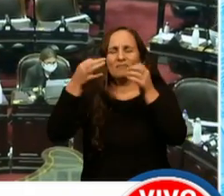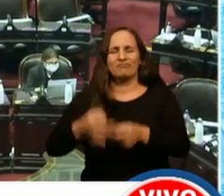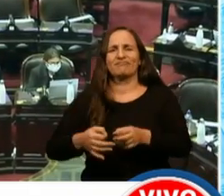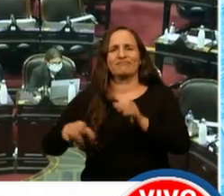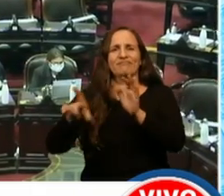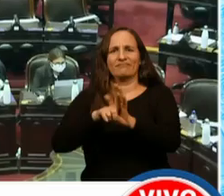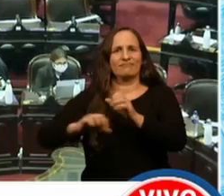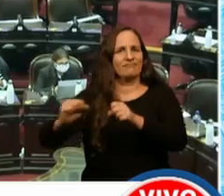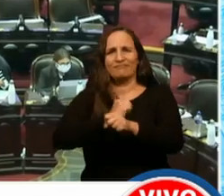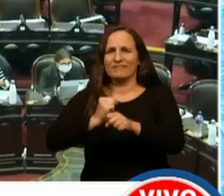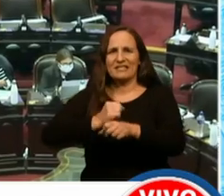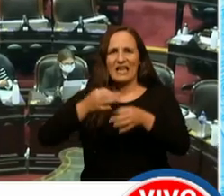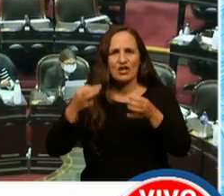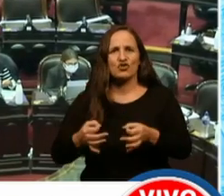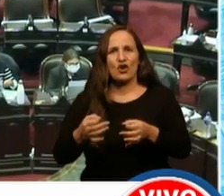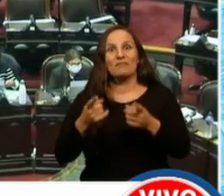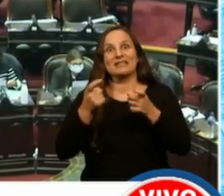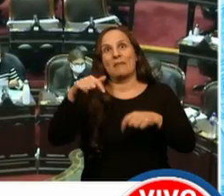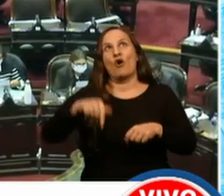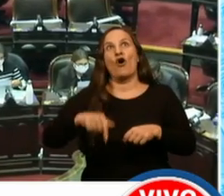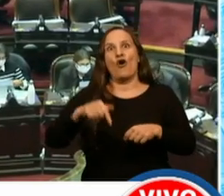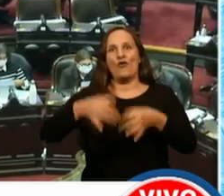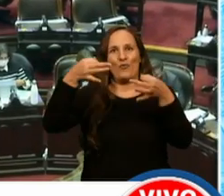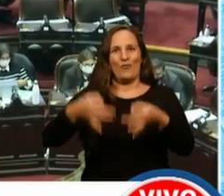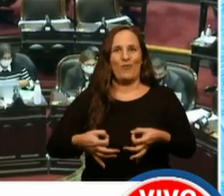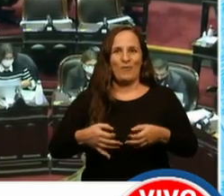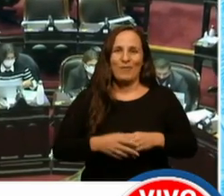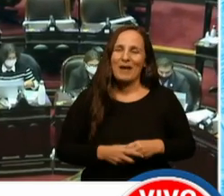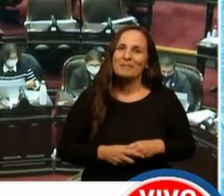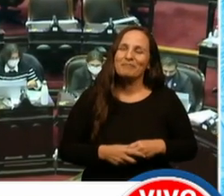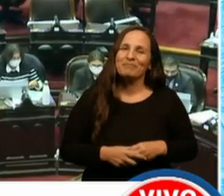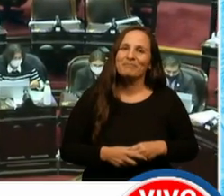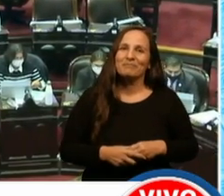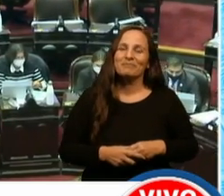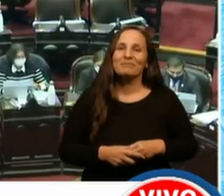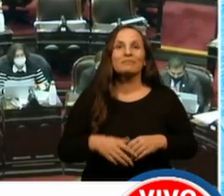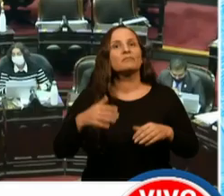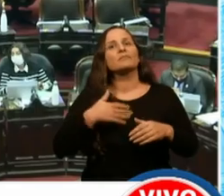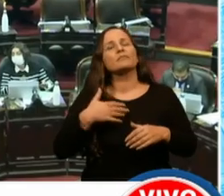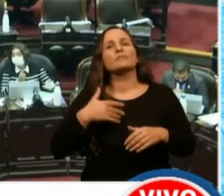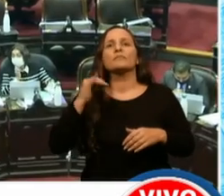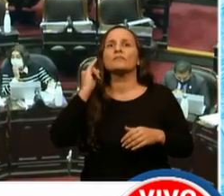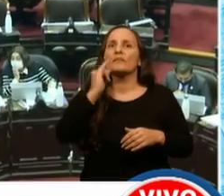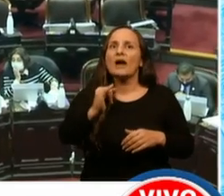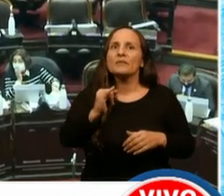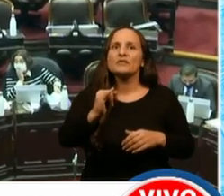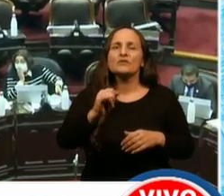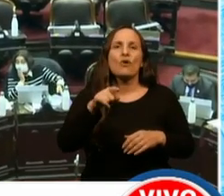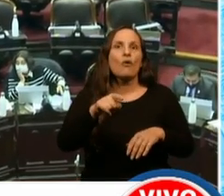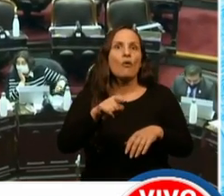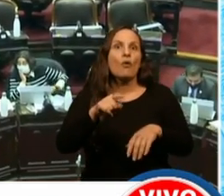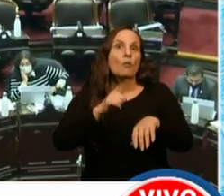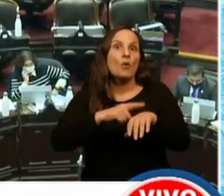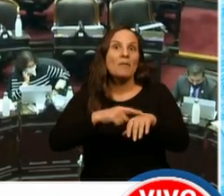que necesitamos en el día de hoy para adelantar presidentes que en el momento que